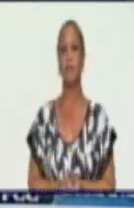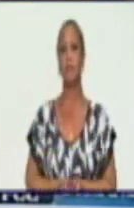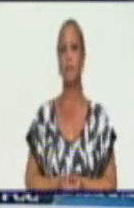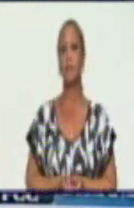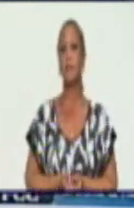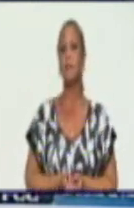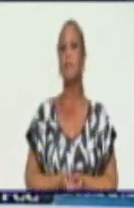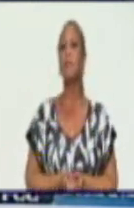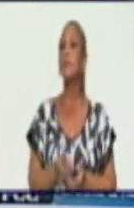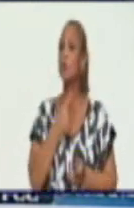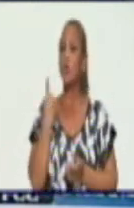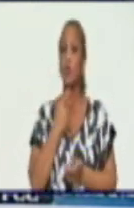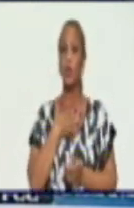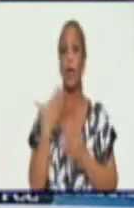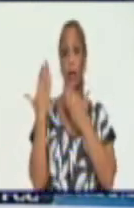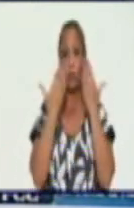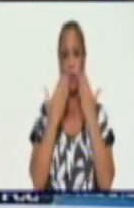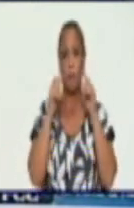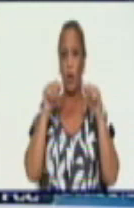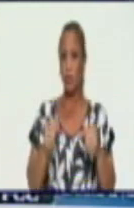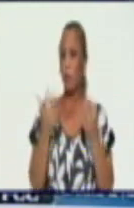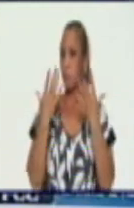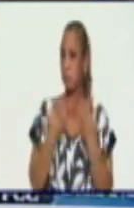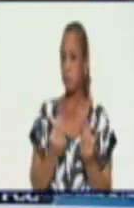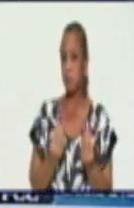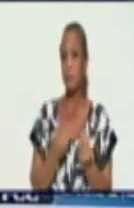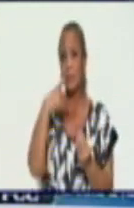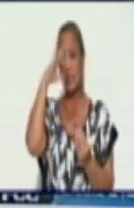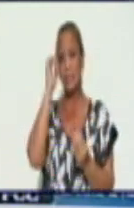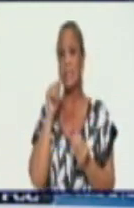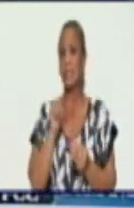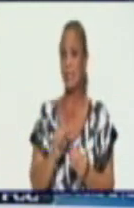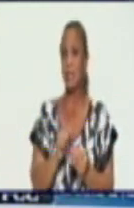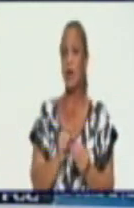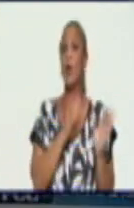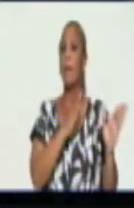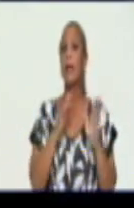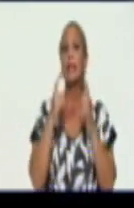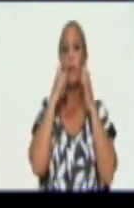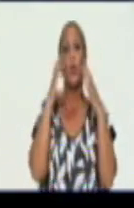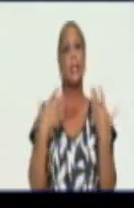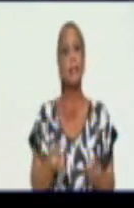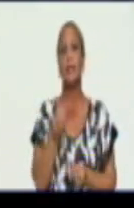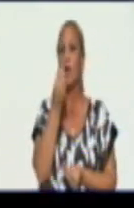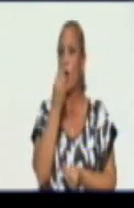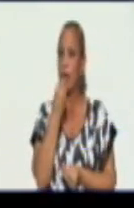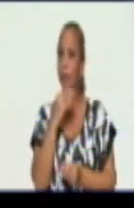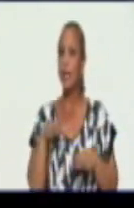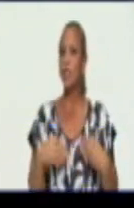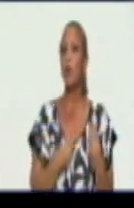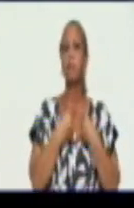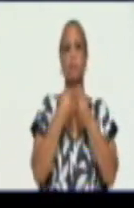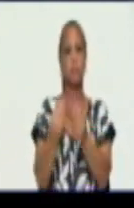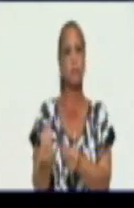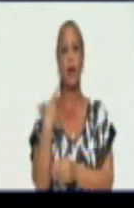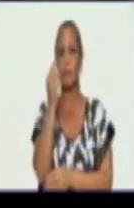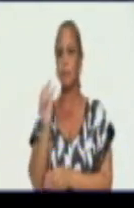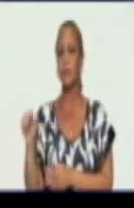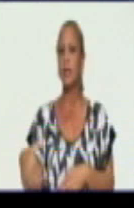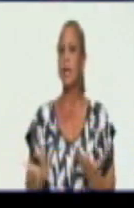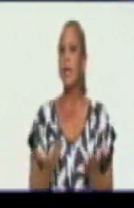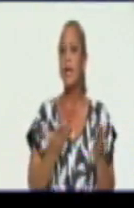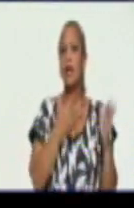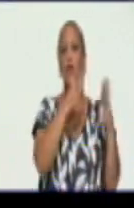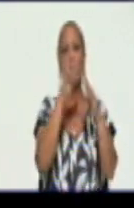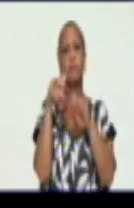estos muy bastante y efectivamente es una parte importante de los alimentos que estamos poniendo la gente en la red de ellos en el reparto ya